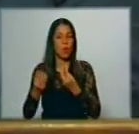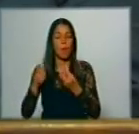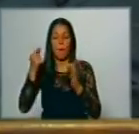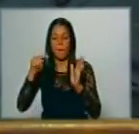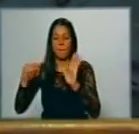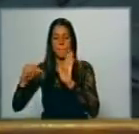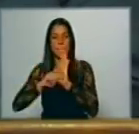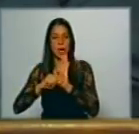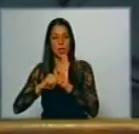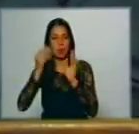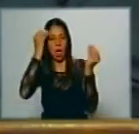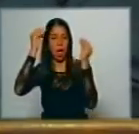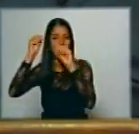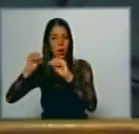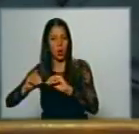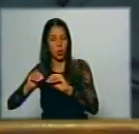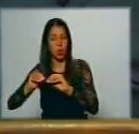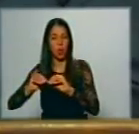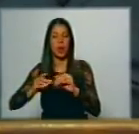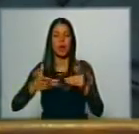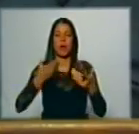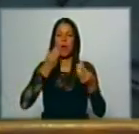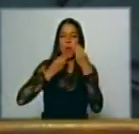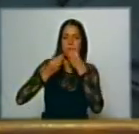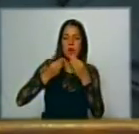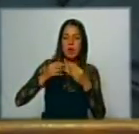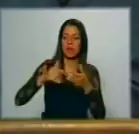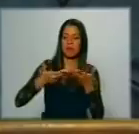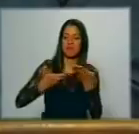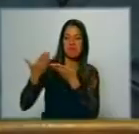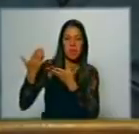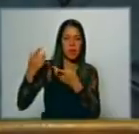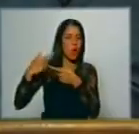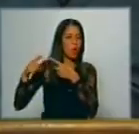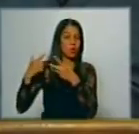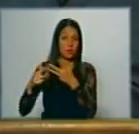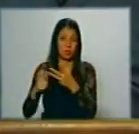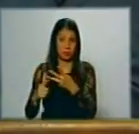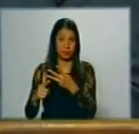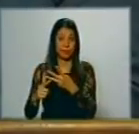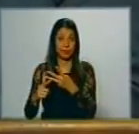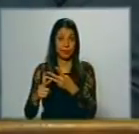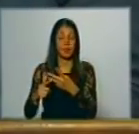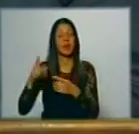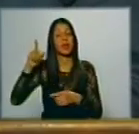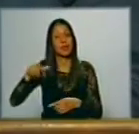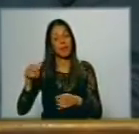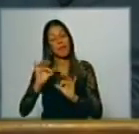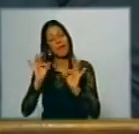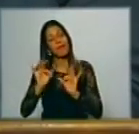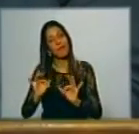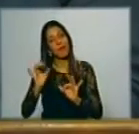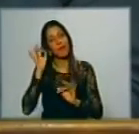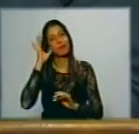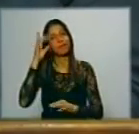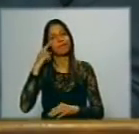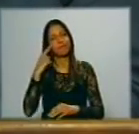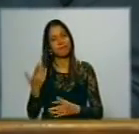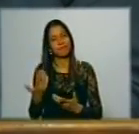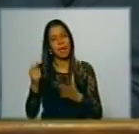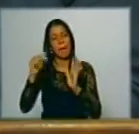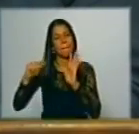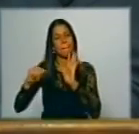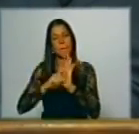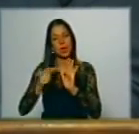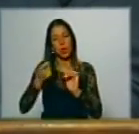de los bienes y servicios priorizados, así como las diferentes modalidades de los precios